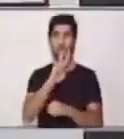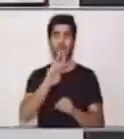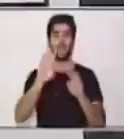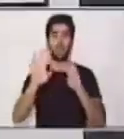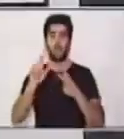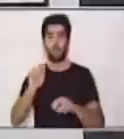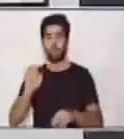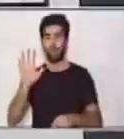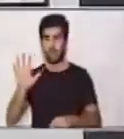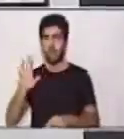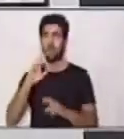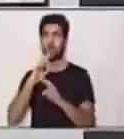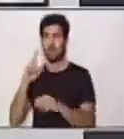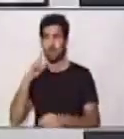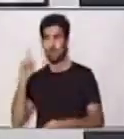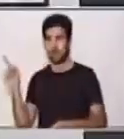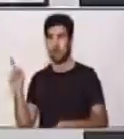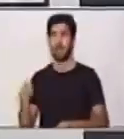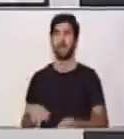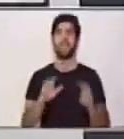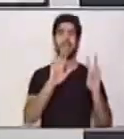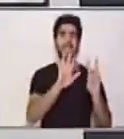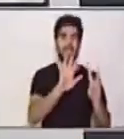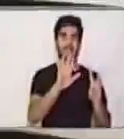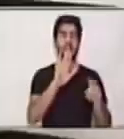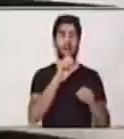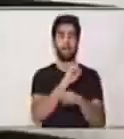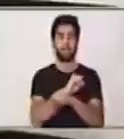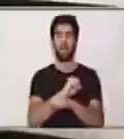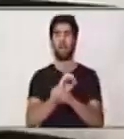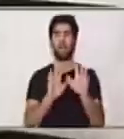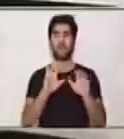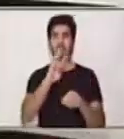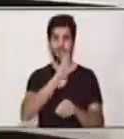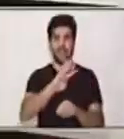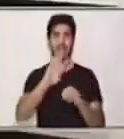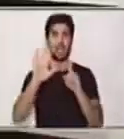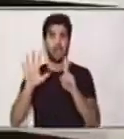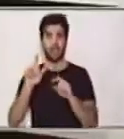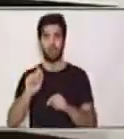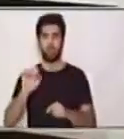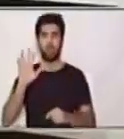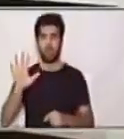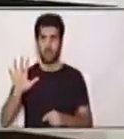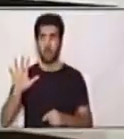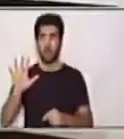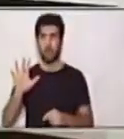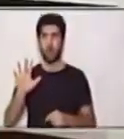370.5, 7 por 36.5 tenemos